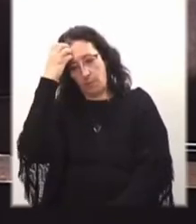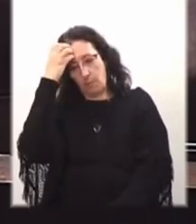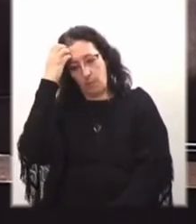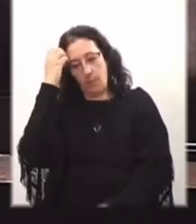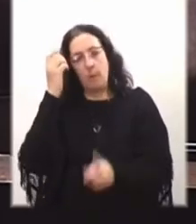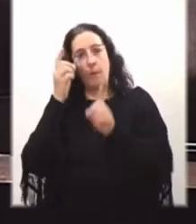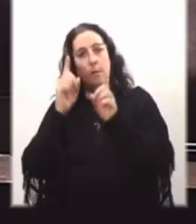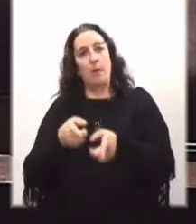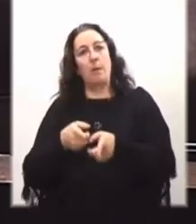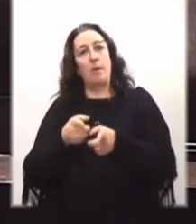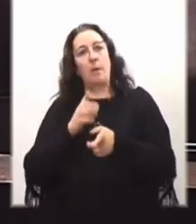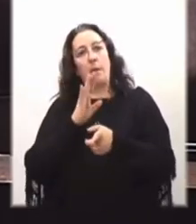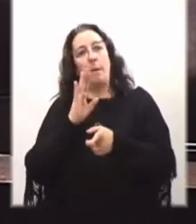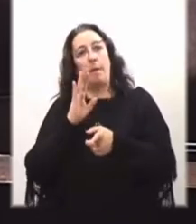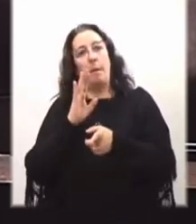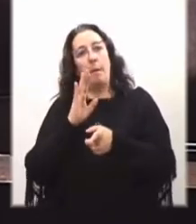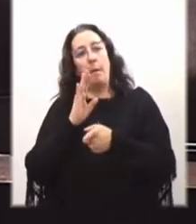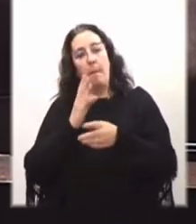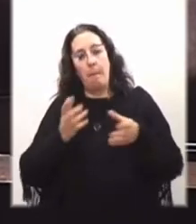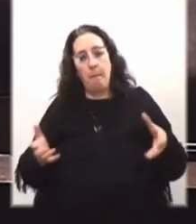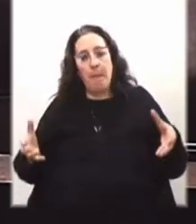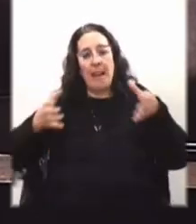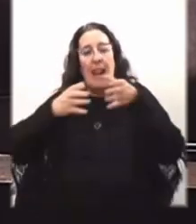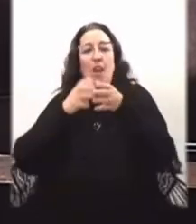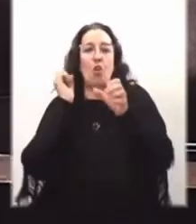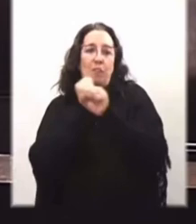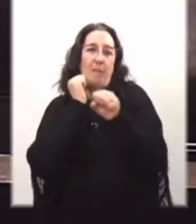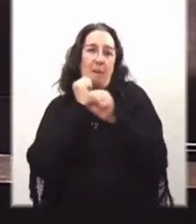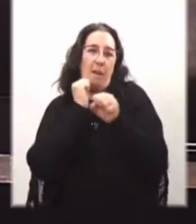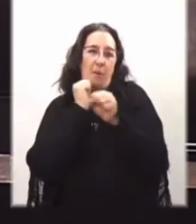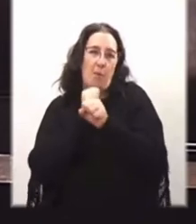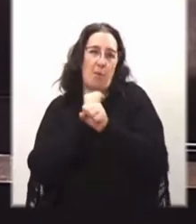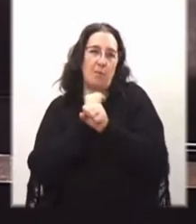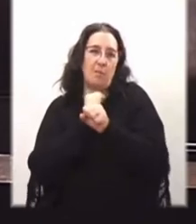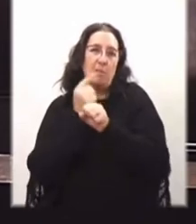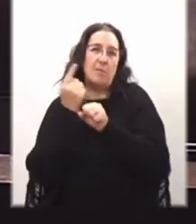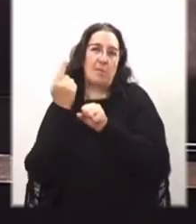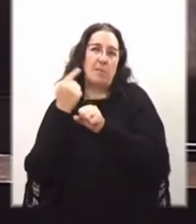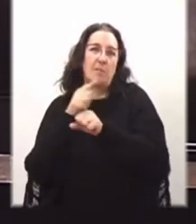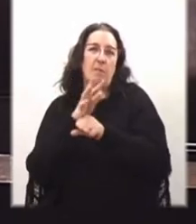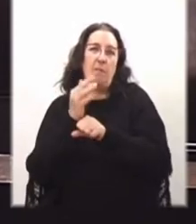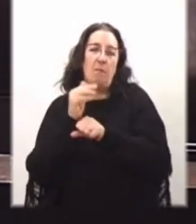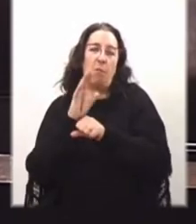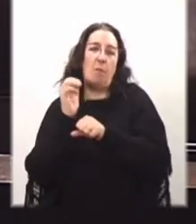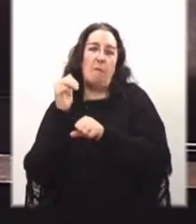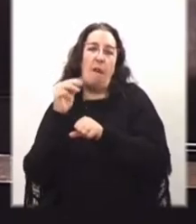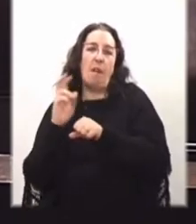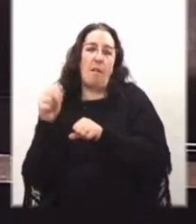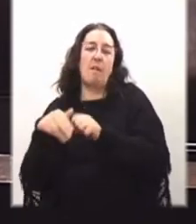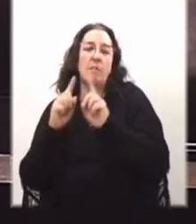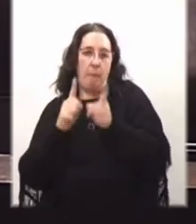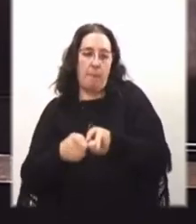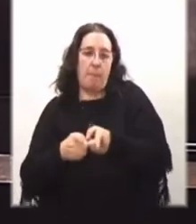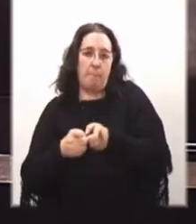de Trabajadores como ACEP, como FUGBAM, eran parte insolayable de